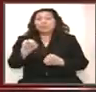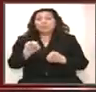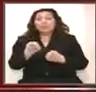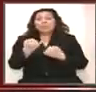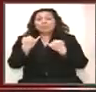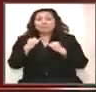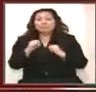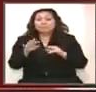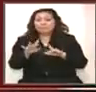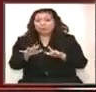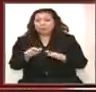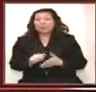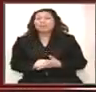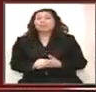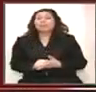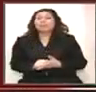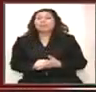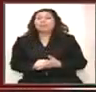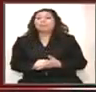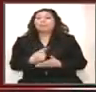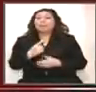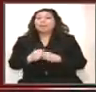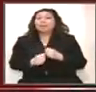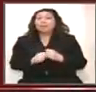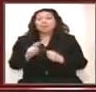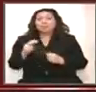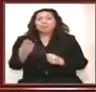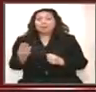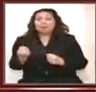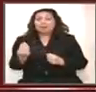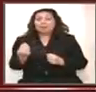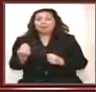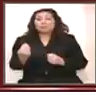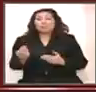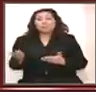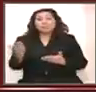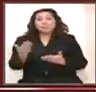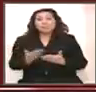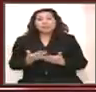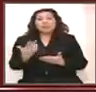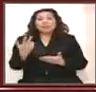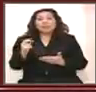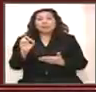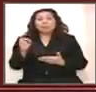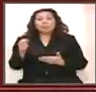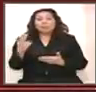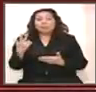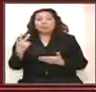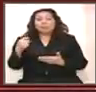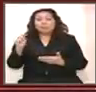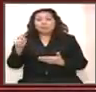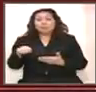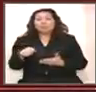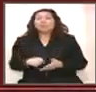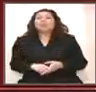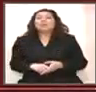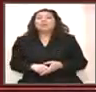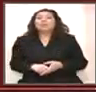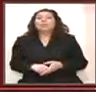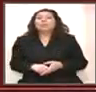Estadística e Informática, que para el año 2014 arriban a 30,5%, es decir,